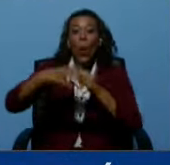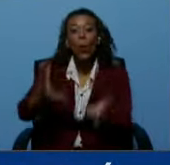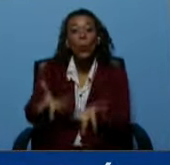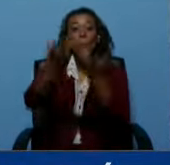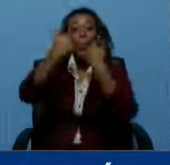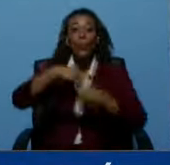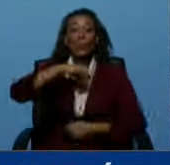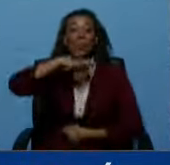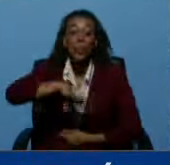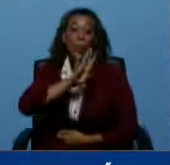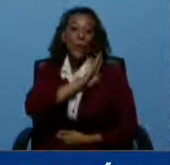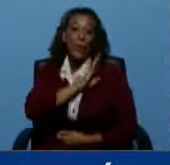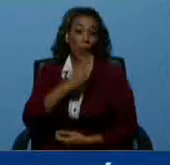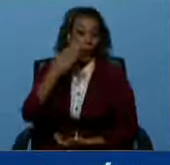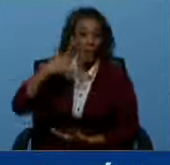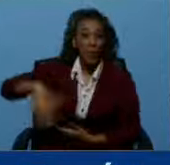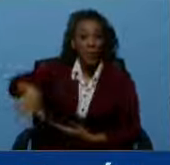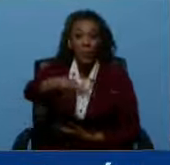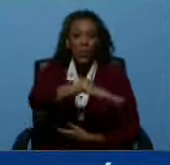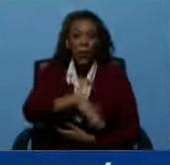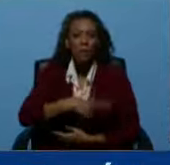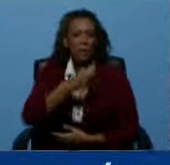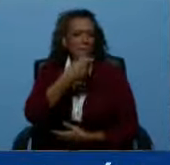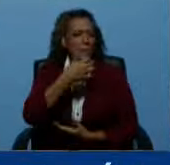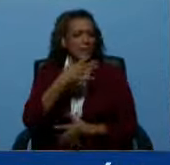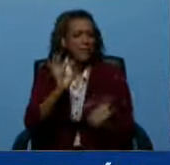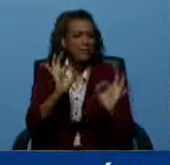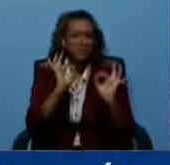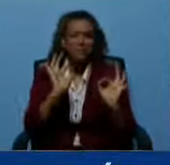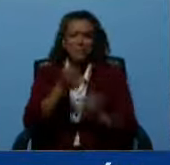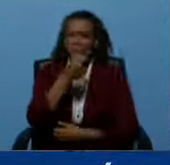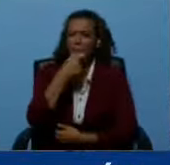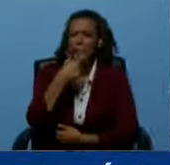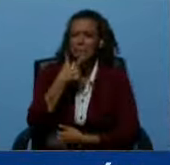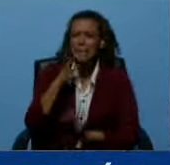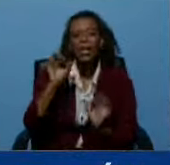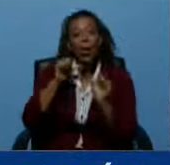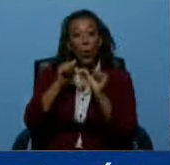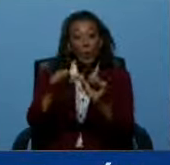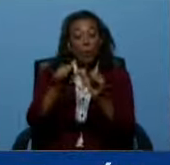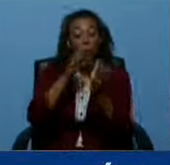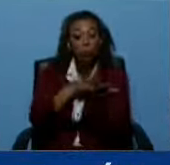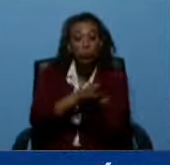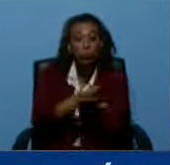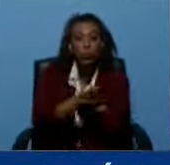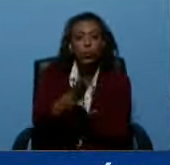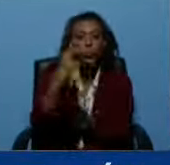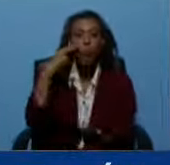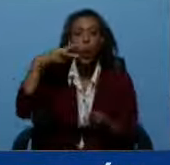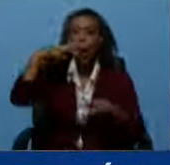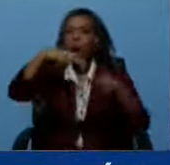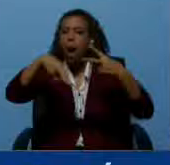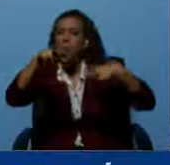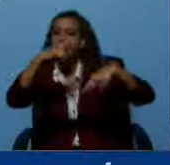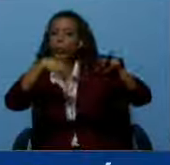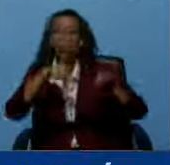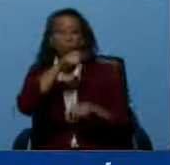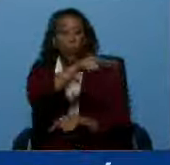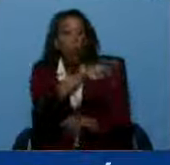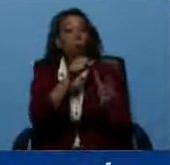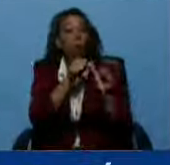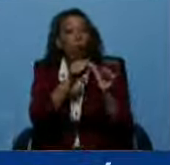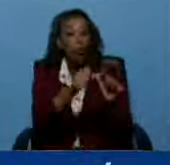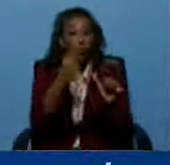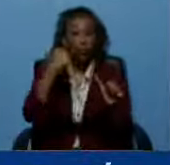historia, ¿verdad? ¡Qué belleza! ¿Continuamos por aquí? acá, presidente. Pero bueno, mientras ustedes